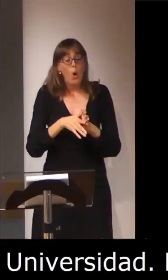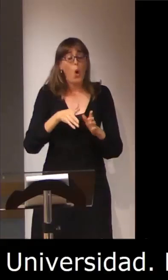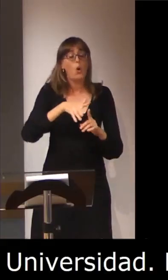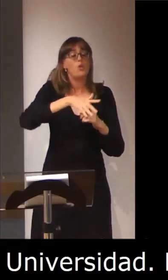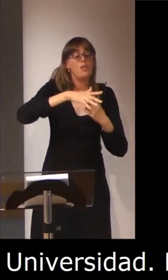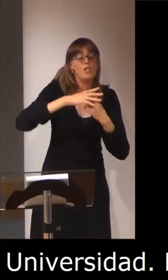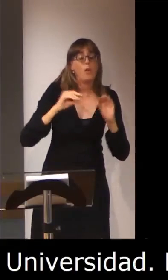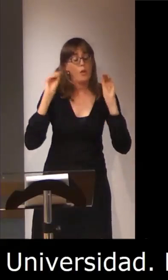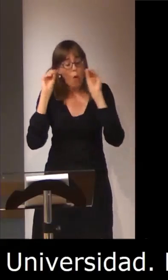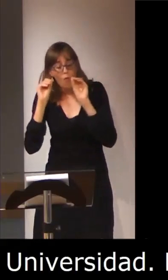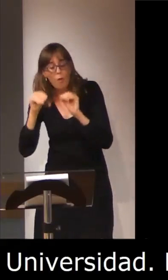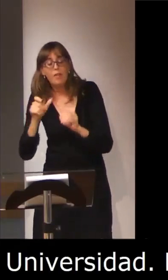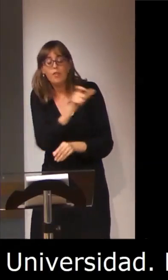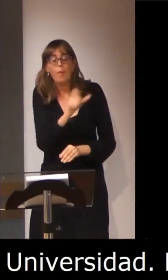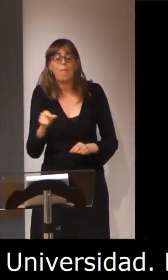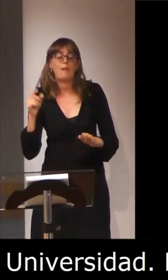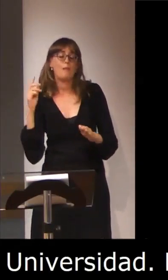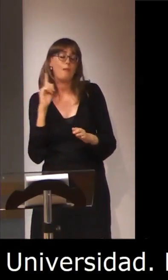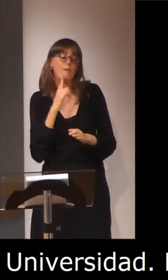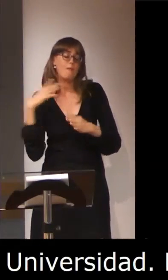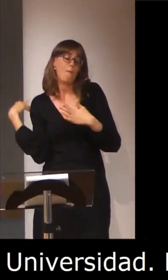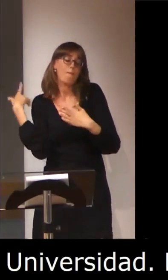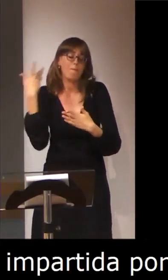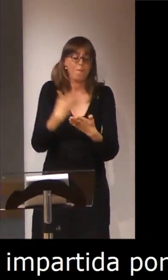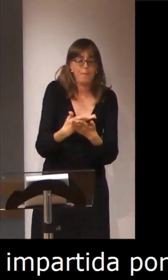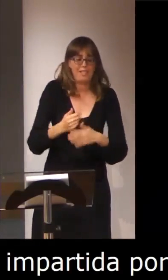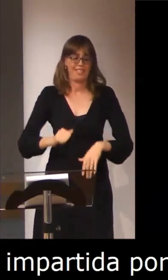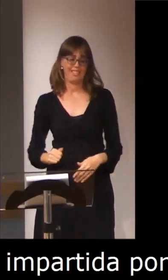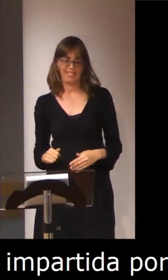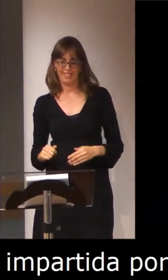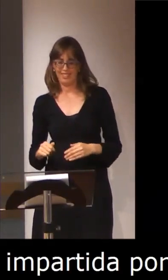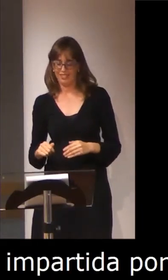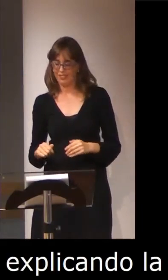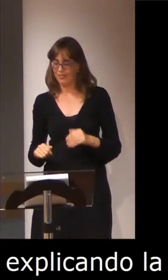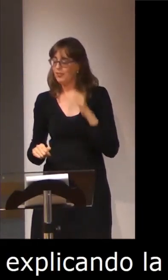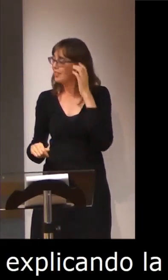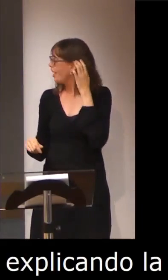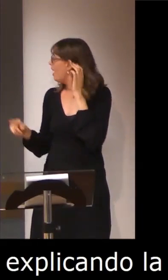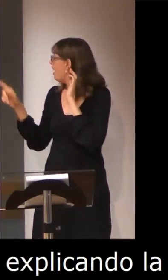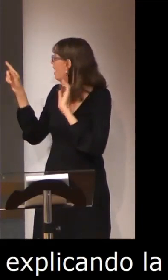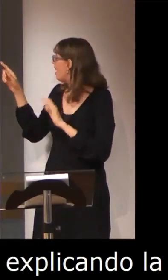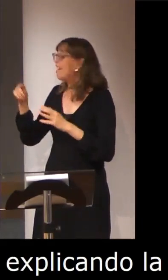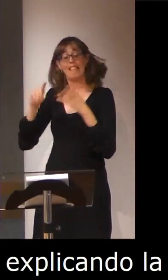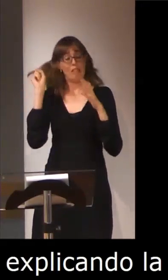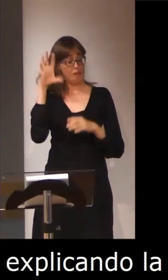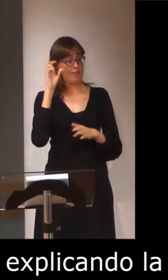y él estuvo explicando la situación de la formación de las personas sordas y la trayectoria de esta.